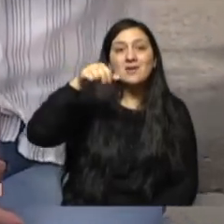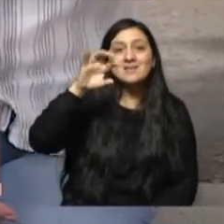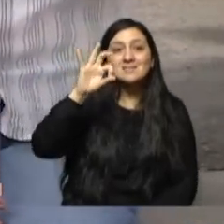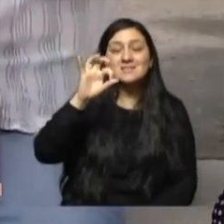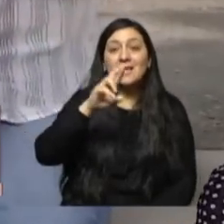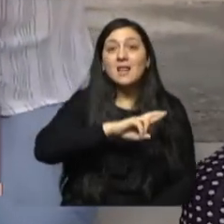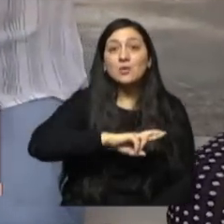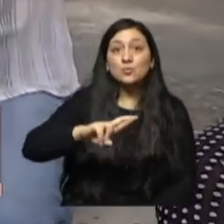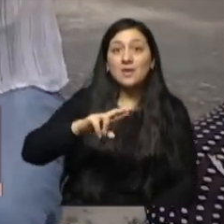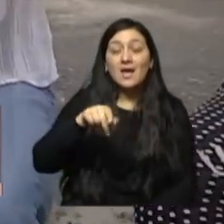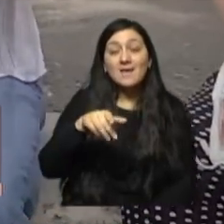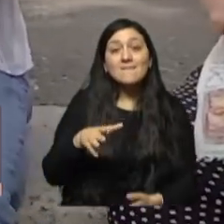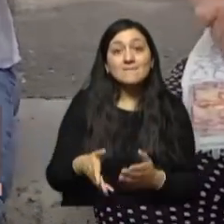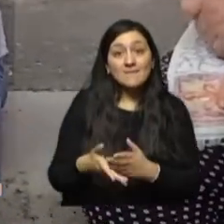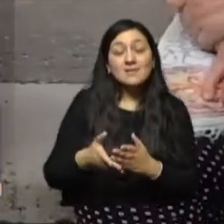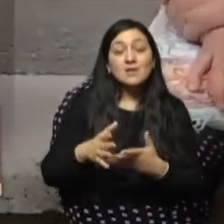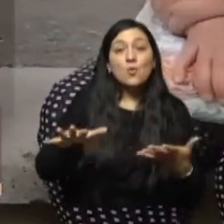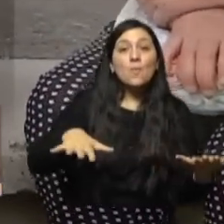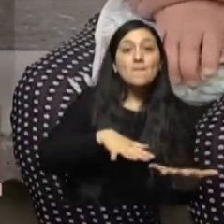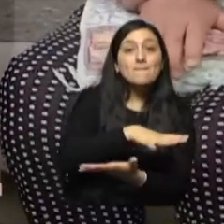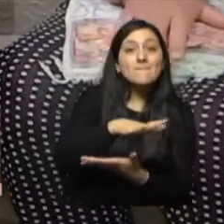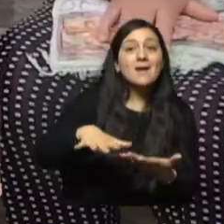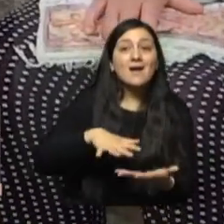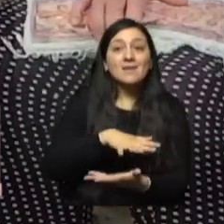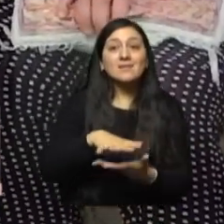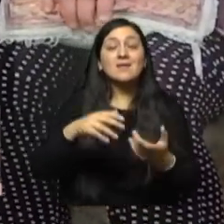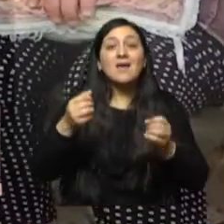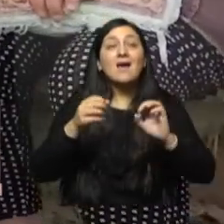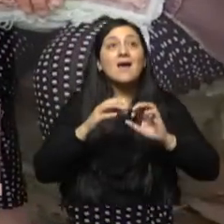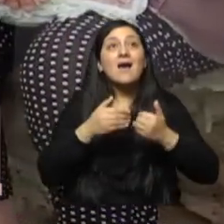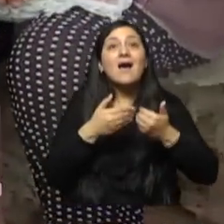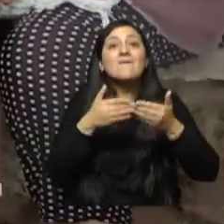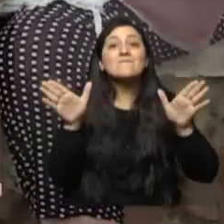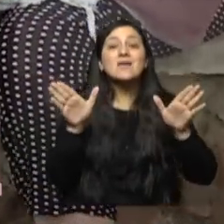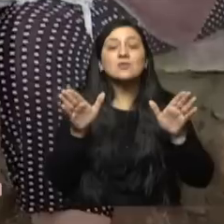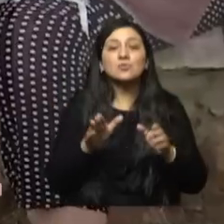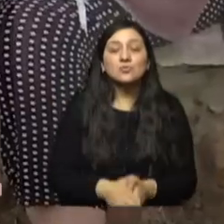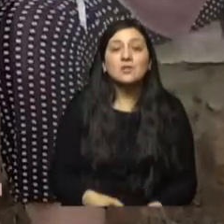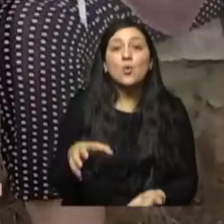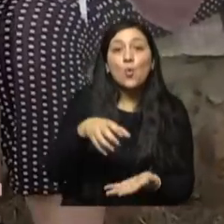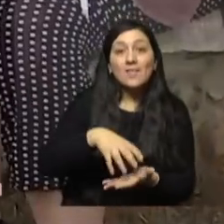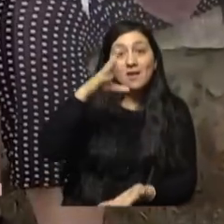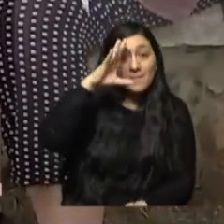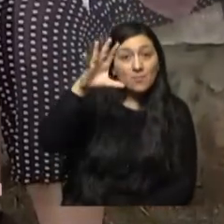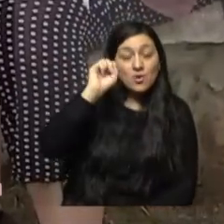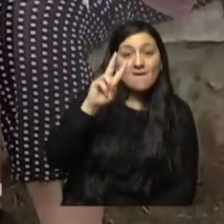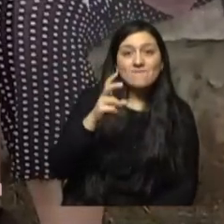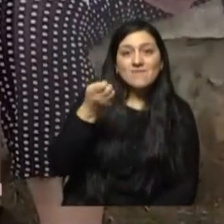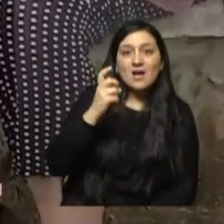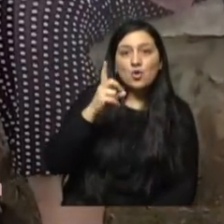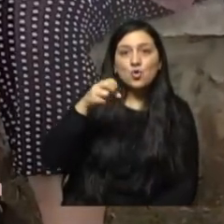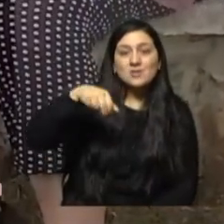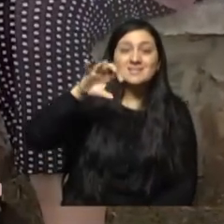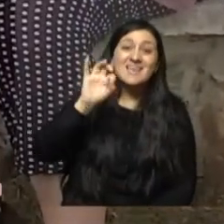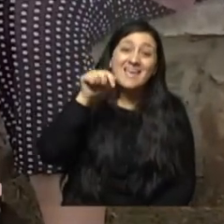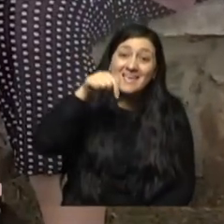el parque a cielo abierto, en el sitio de la memoria del centro clandestino de los vagones. Y nos vinimos hasta el Parque Artigas, a